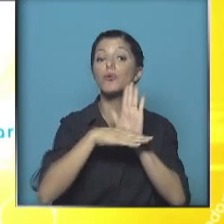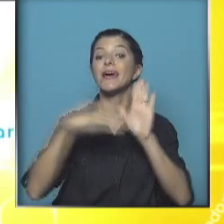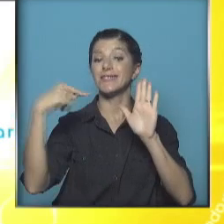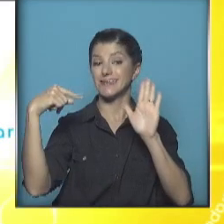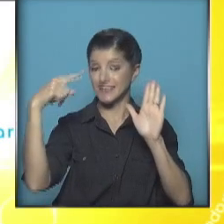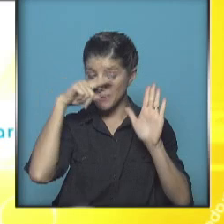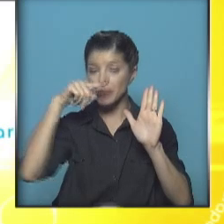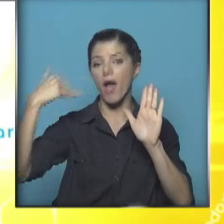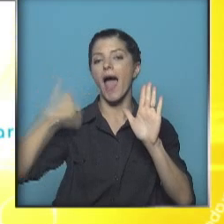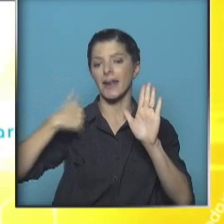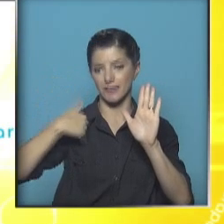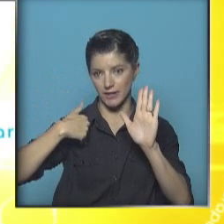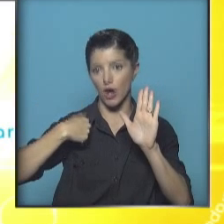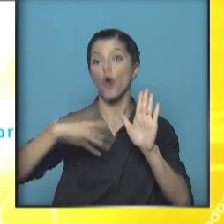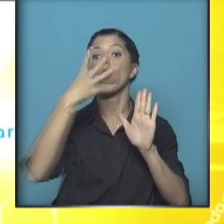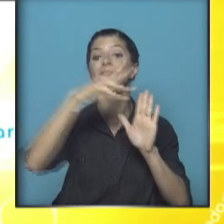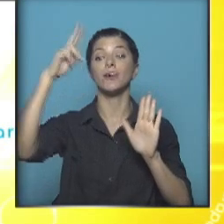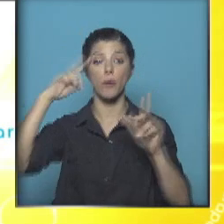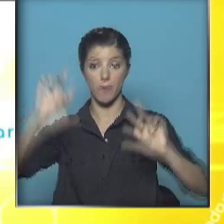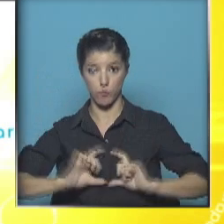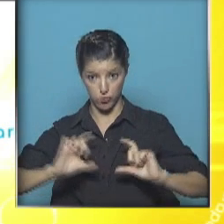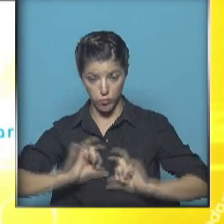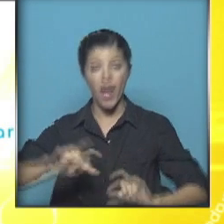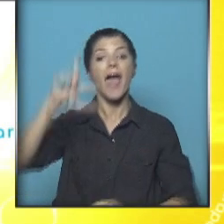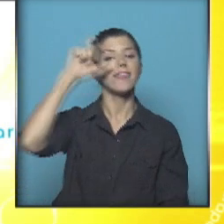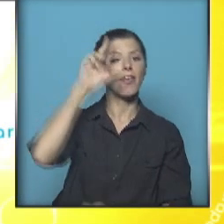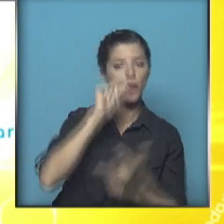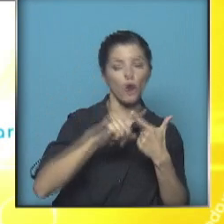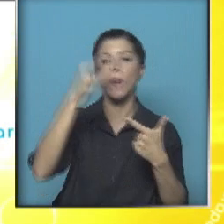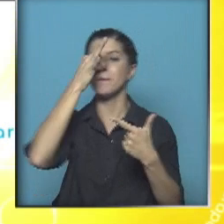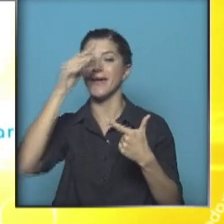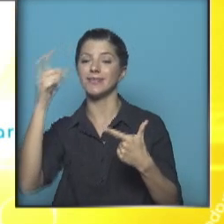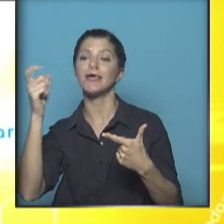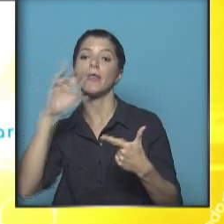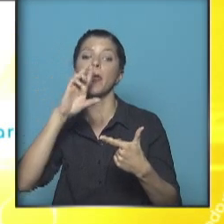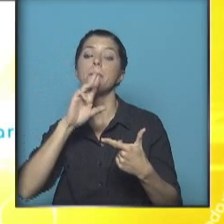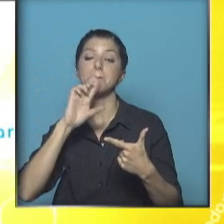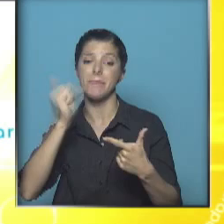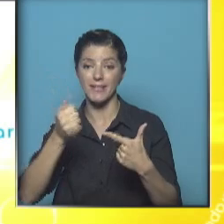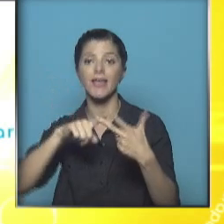con 49 preseas, 10 de ellas son doradas, 20 plateadas y 19 de bronce.